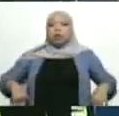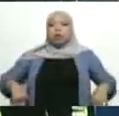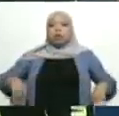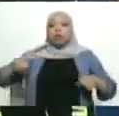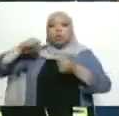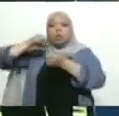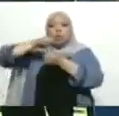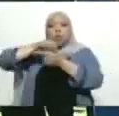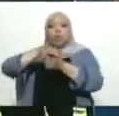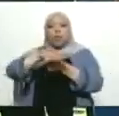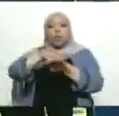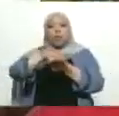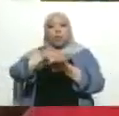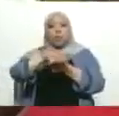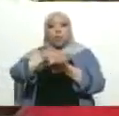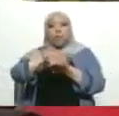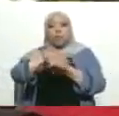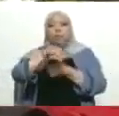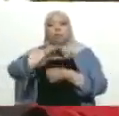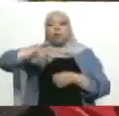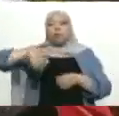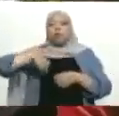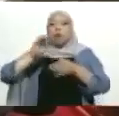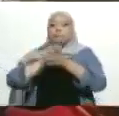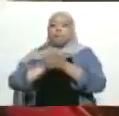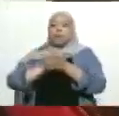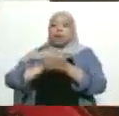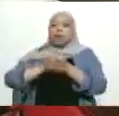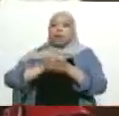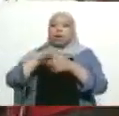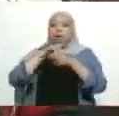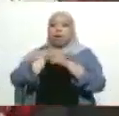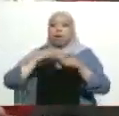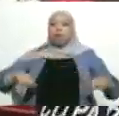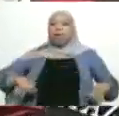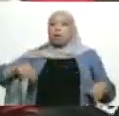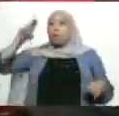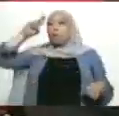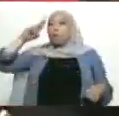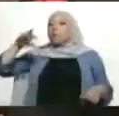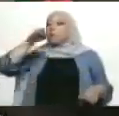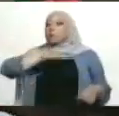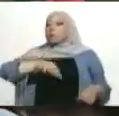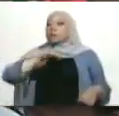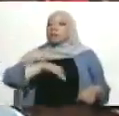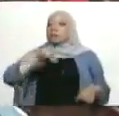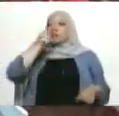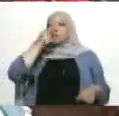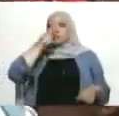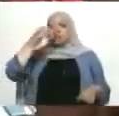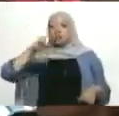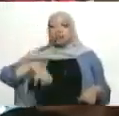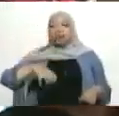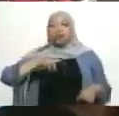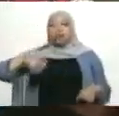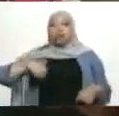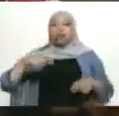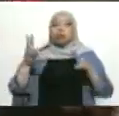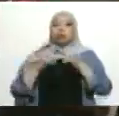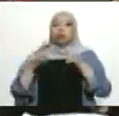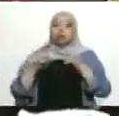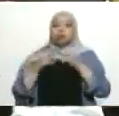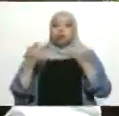sí. Y allá estaban nuestros valientes de la Armada Bolivariana, el almirante Hernández estaba por aquí, fue reconocido, pero los